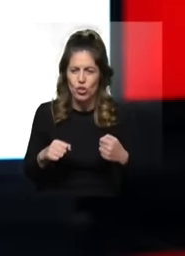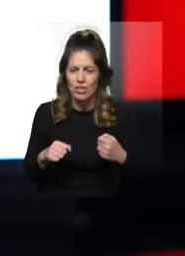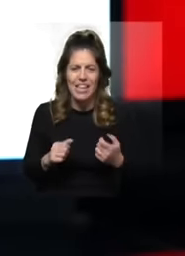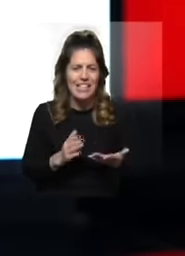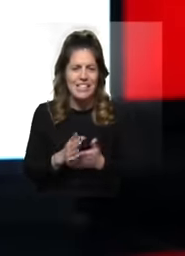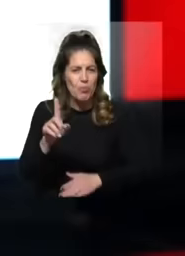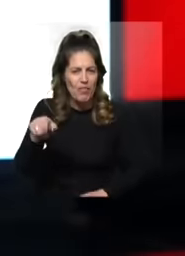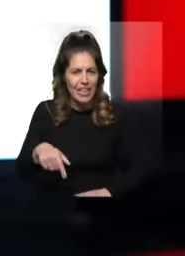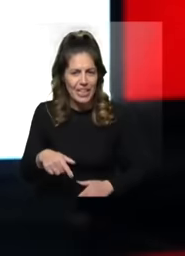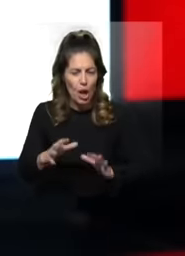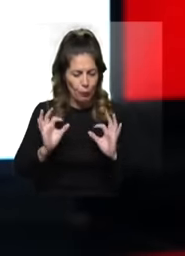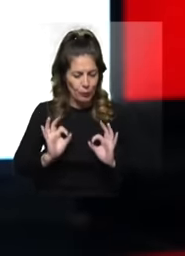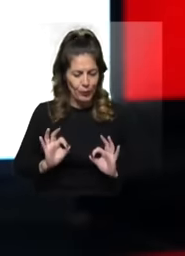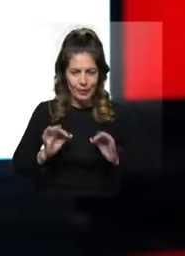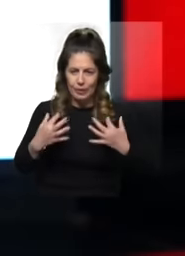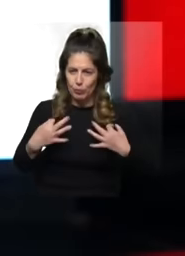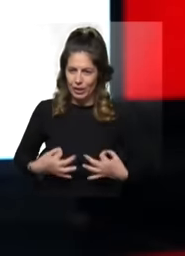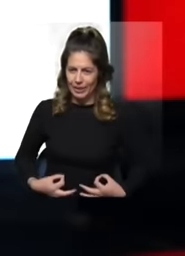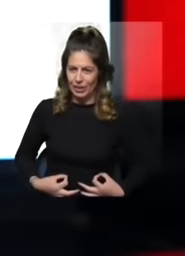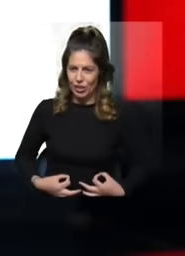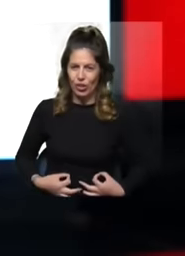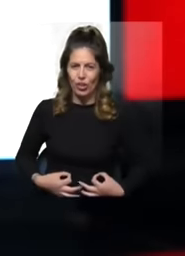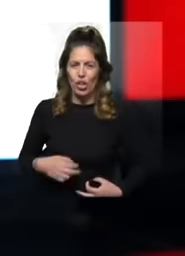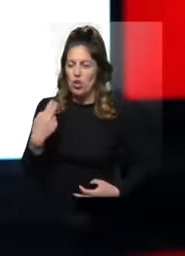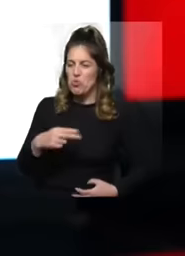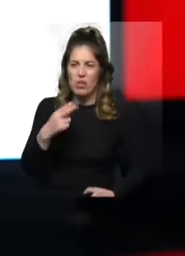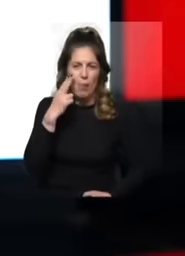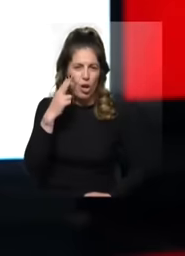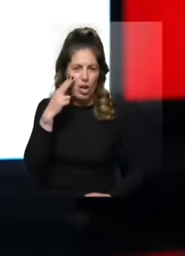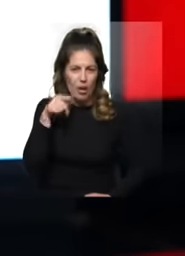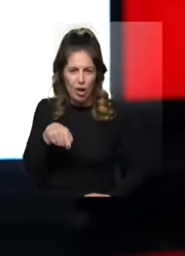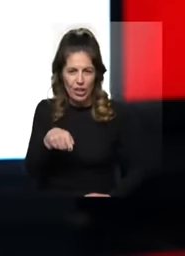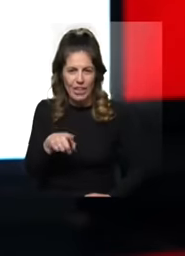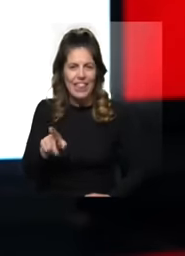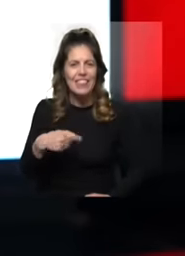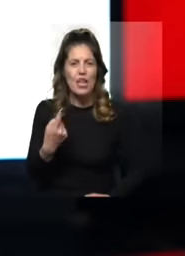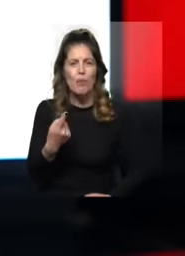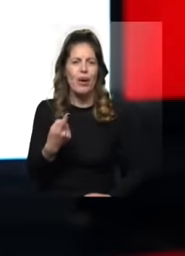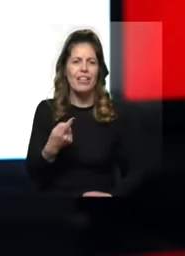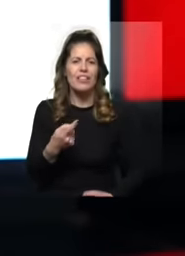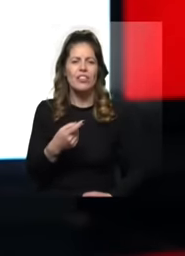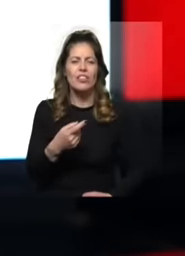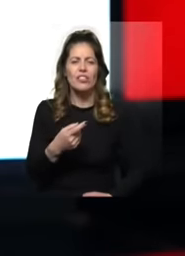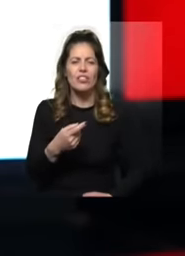Siempre venía todo prolijito, bañadito. O sea, yo nunca tuve ningún problema con Mateo. No, después, no, todas esas